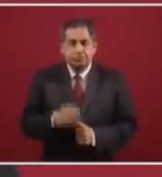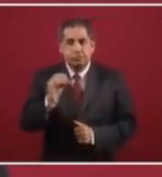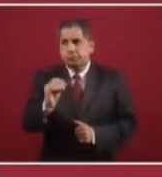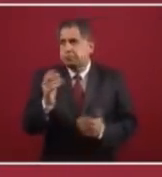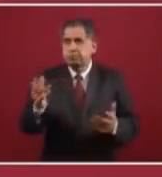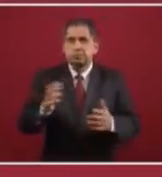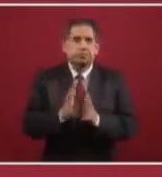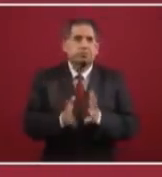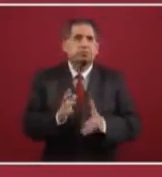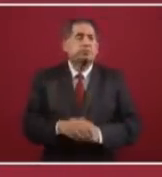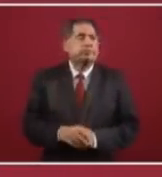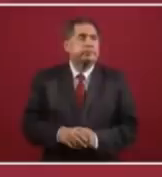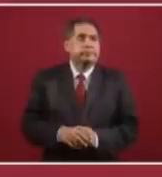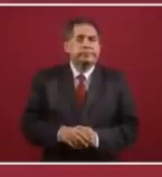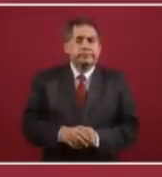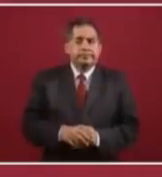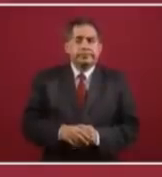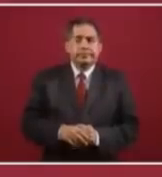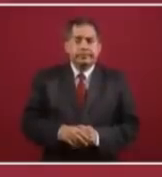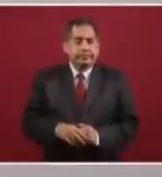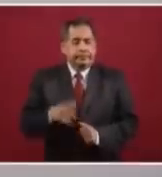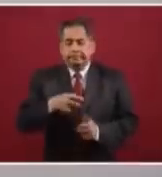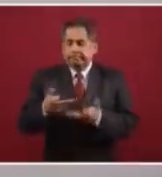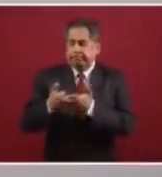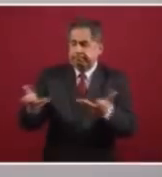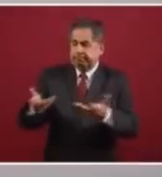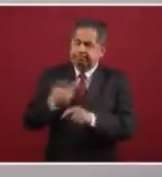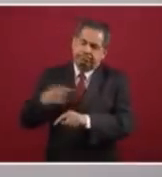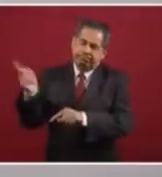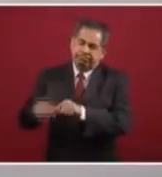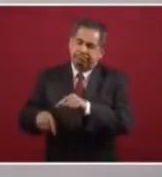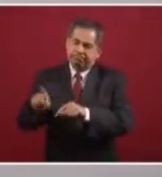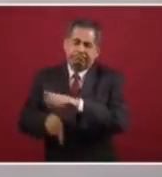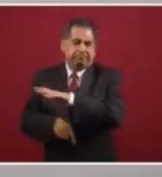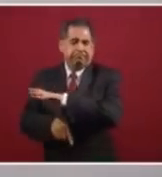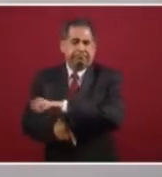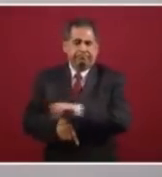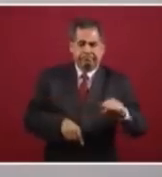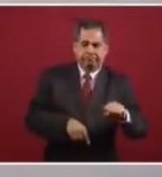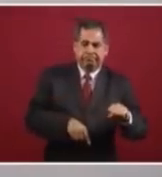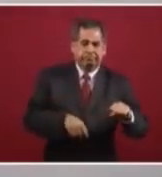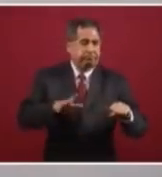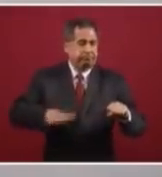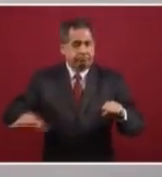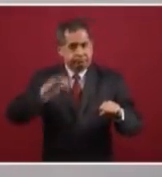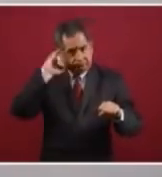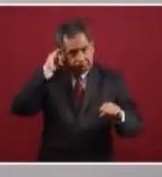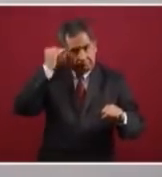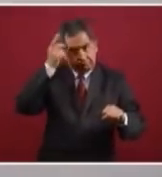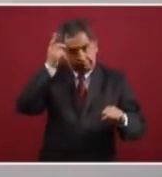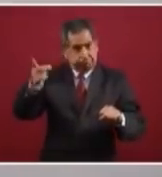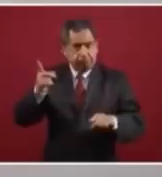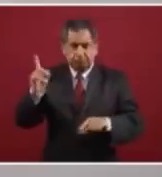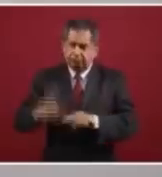O el despojo de las tierras a las comunidades indígenas,